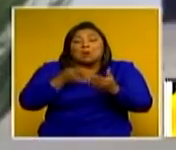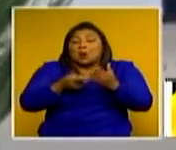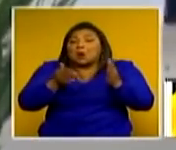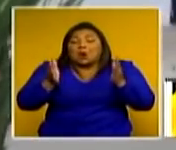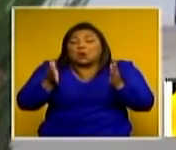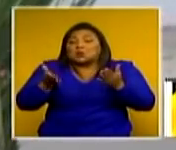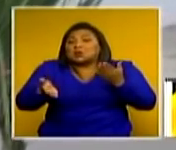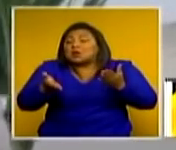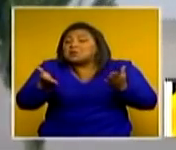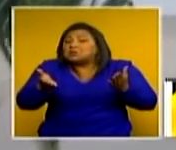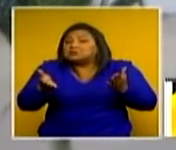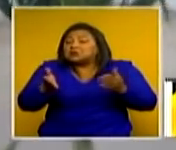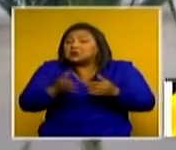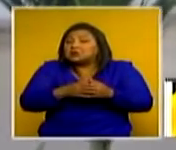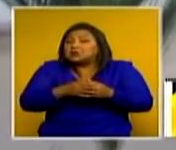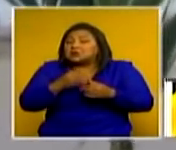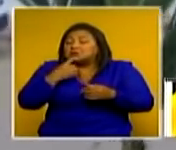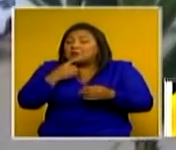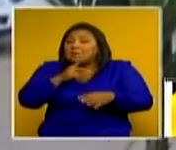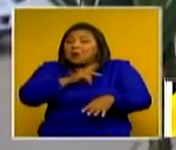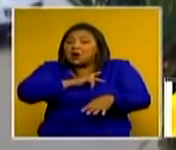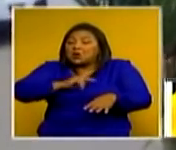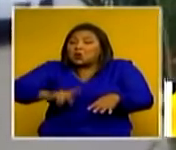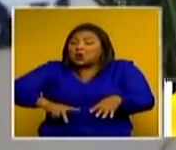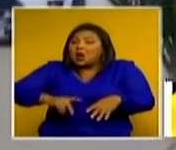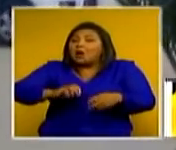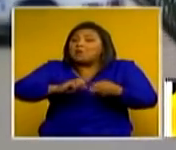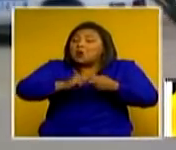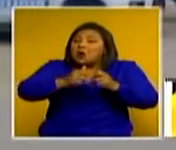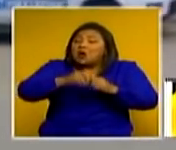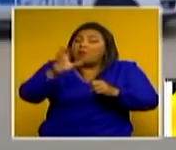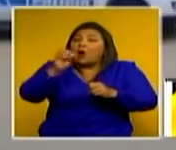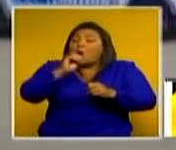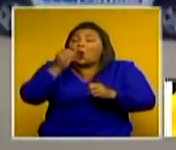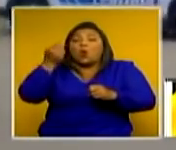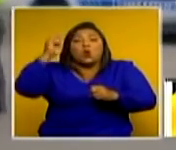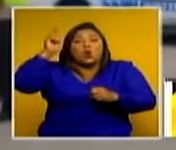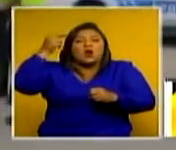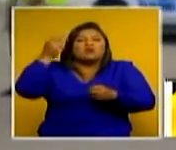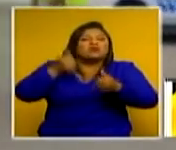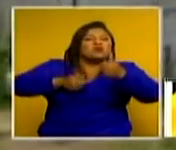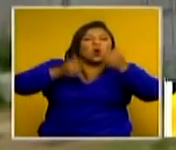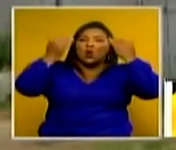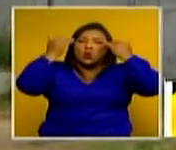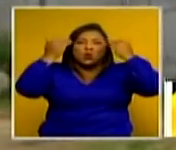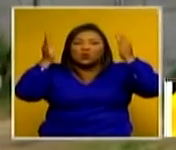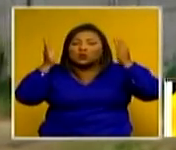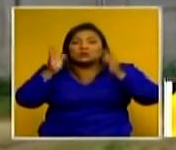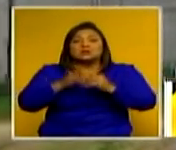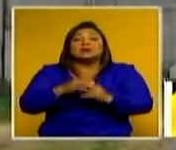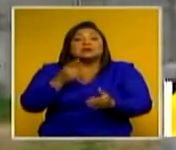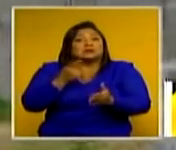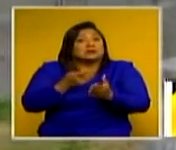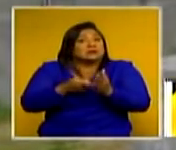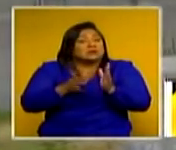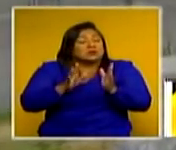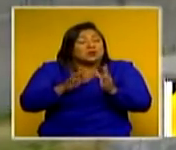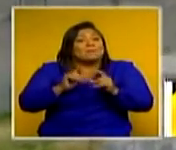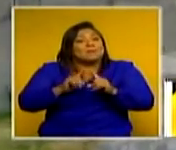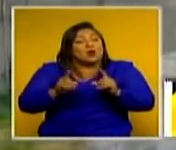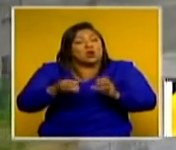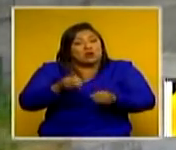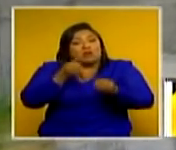alguna situación de carácter personales hay alguna otra razón no conocemos hasta este momento los motivos pero repito